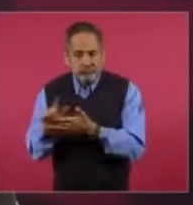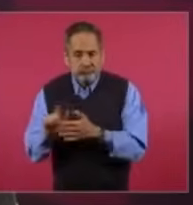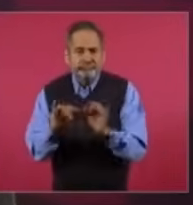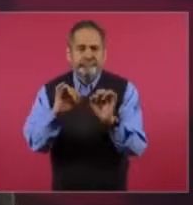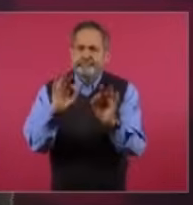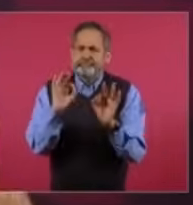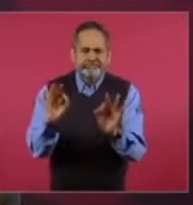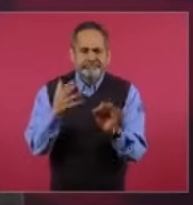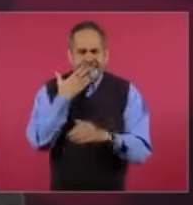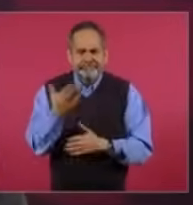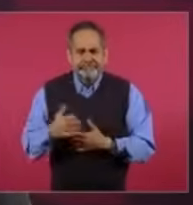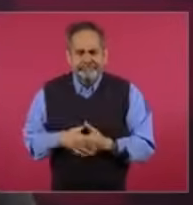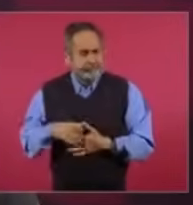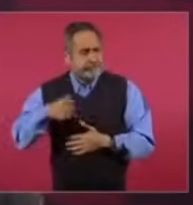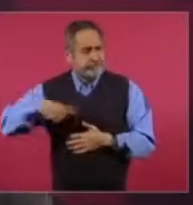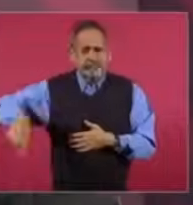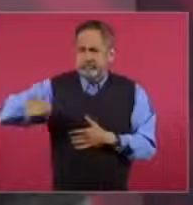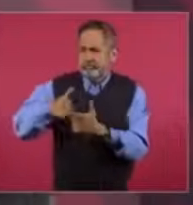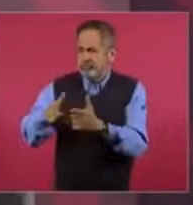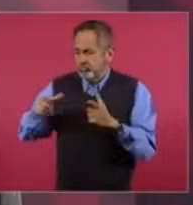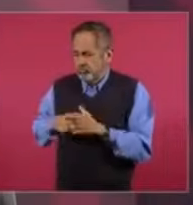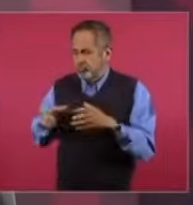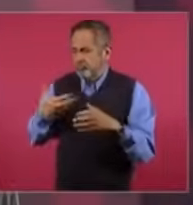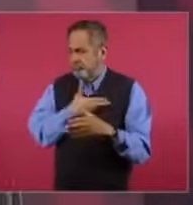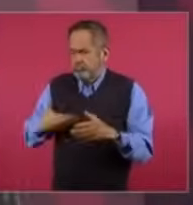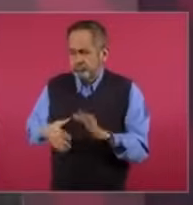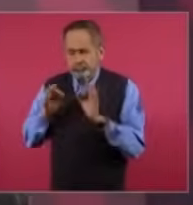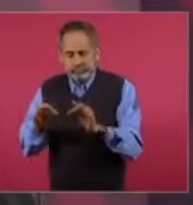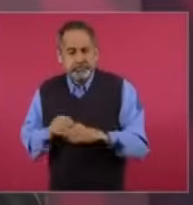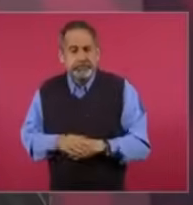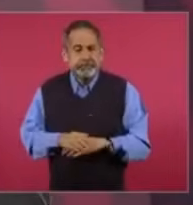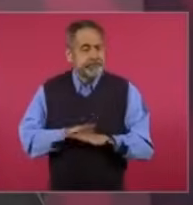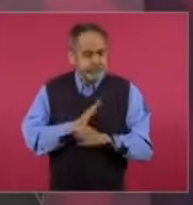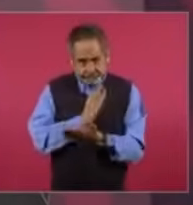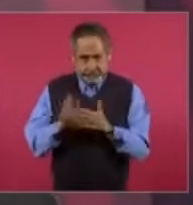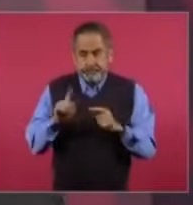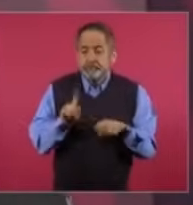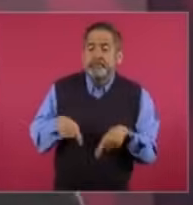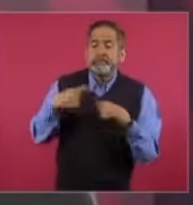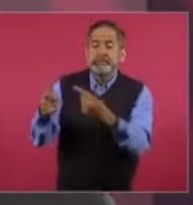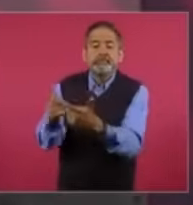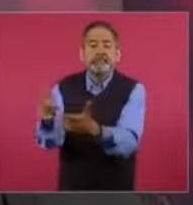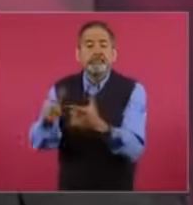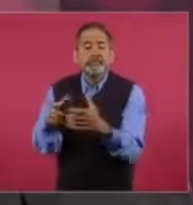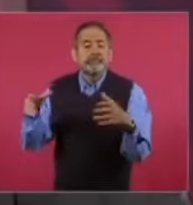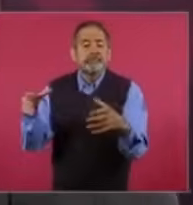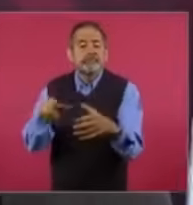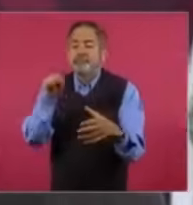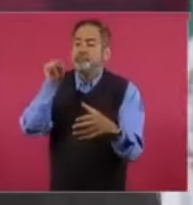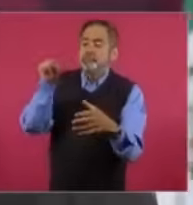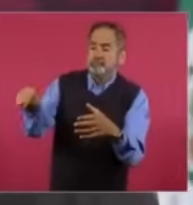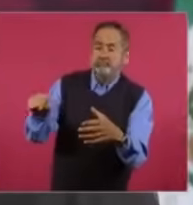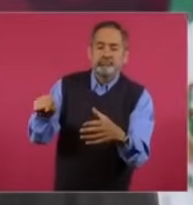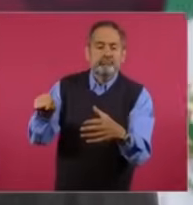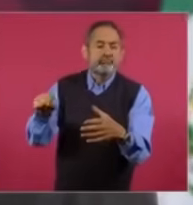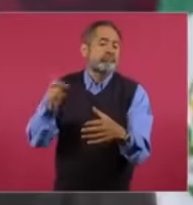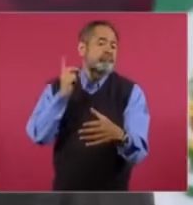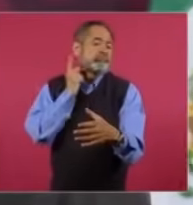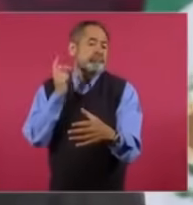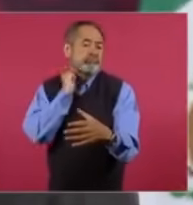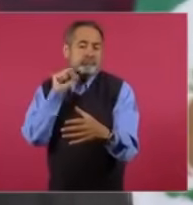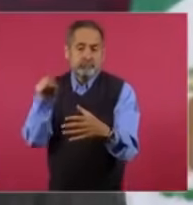poder ejecutivo. En el poder legislativo se avanzó también mucho.